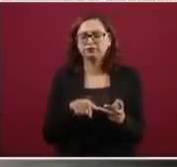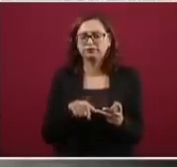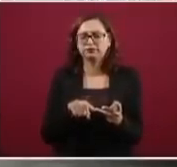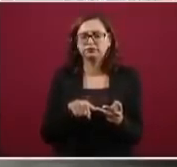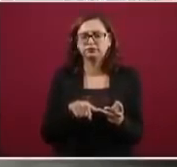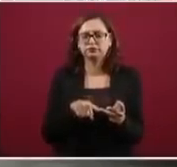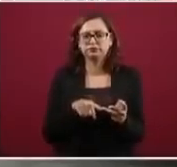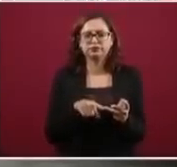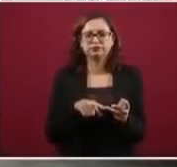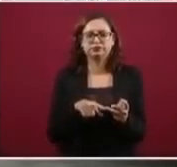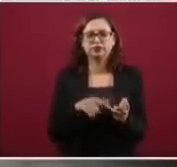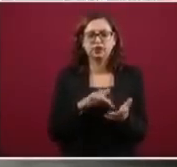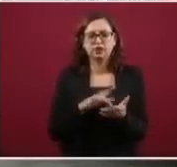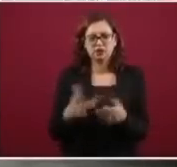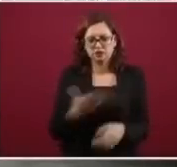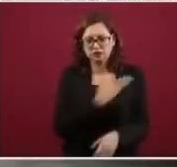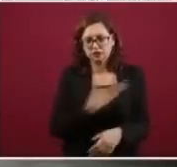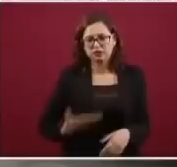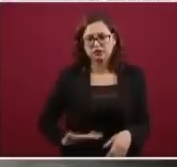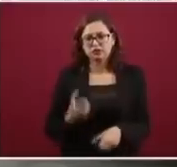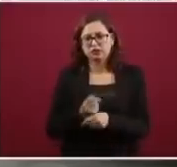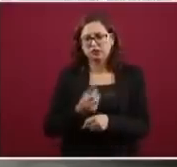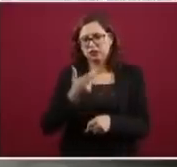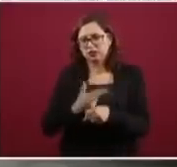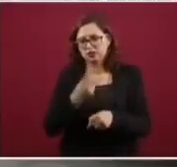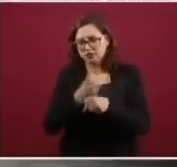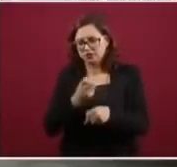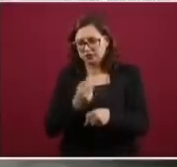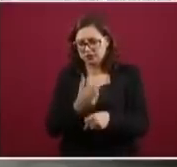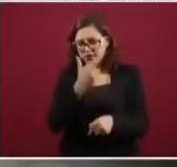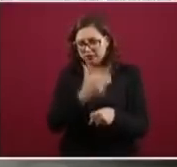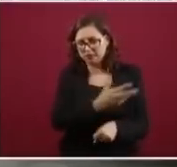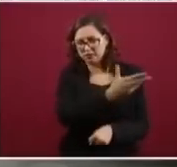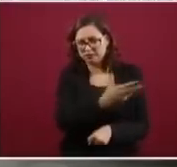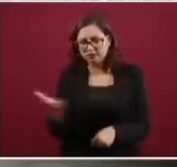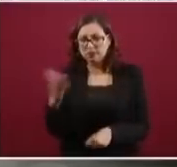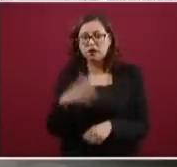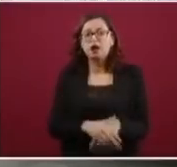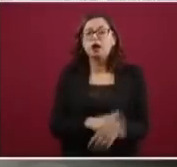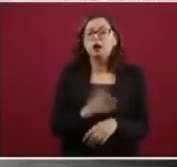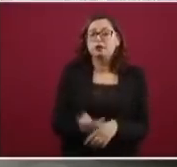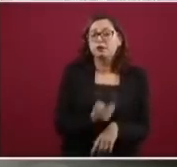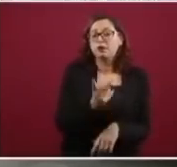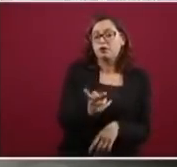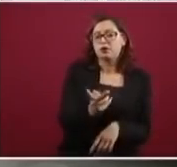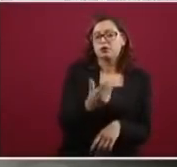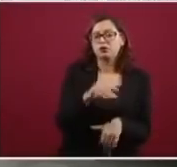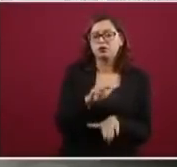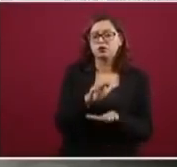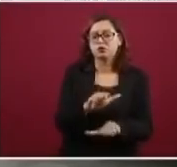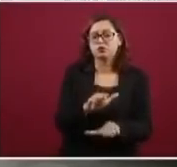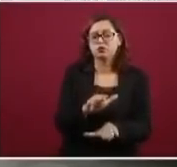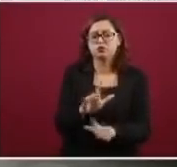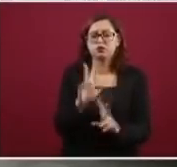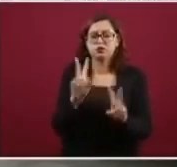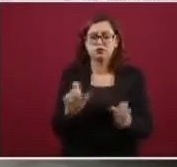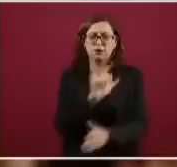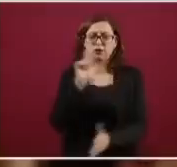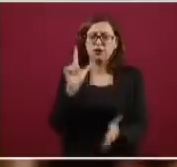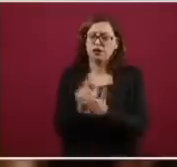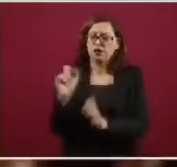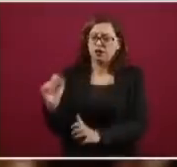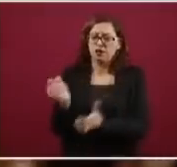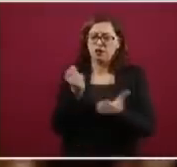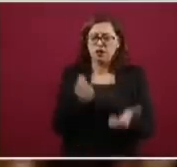el señor presidente de secretarios o secretarias señores preguntarle sobre la ley de ingresos el